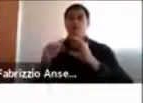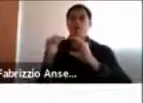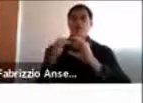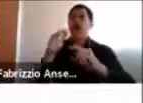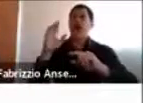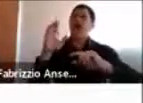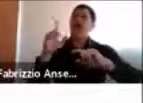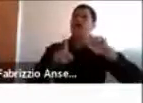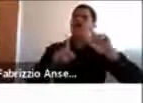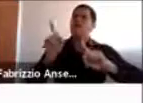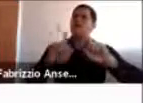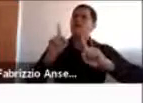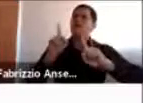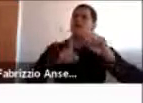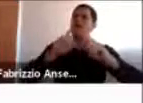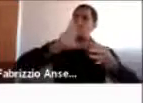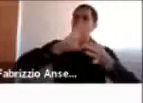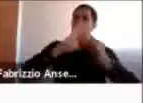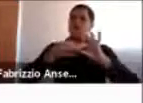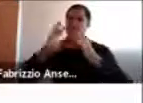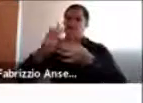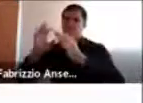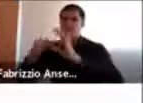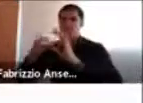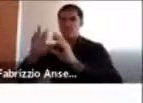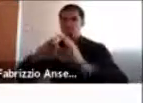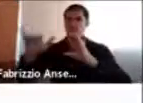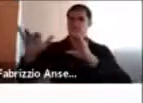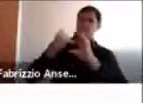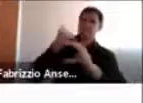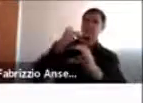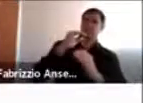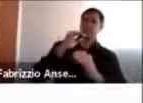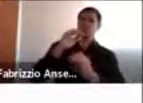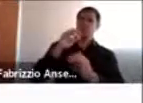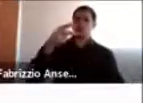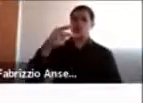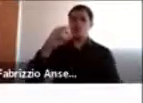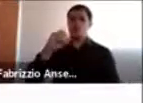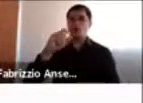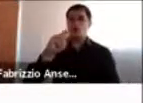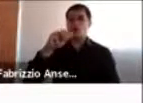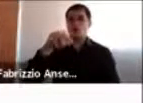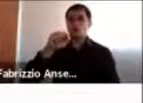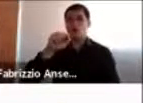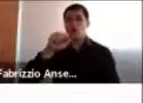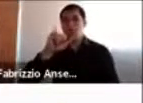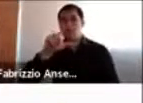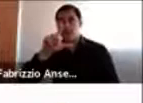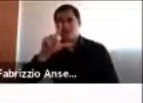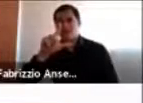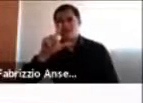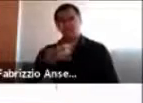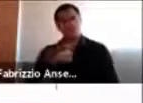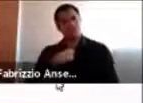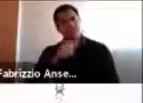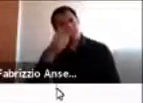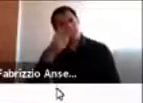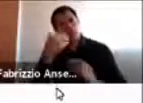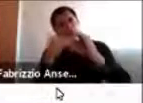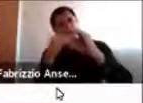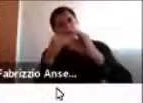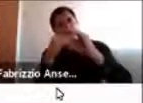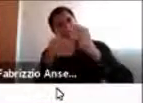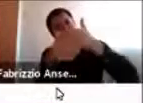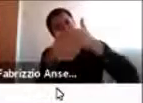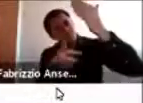esto a mi hotmail, y esto fue lo que me comenzó entonces a motivar con respecto al estudio de